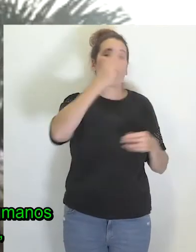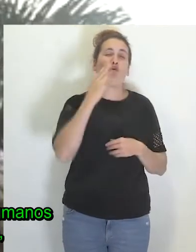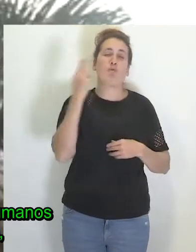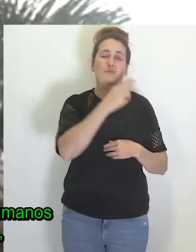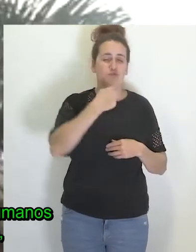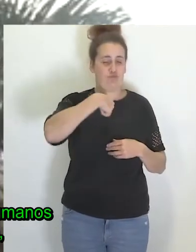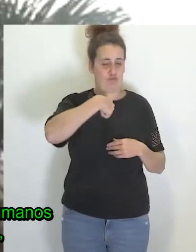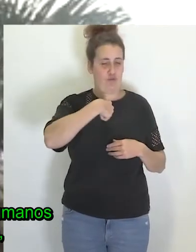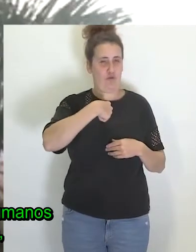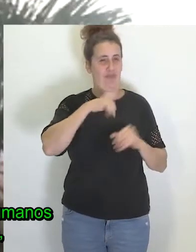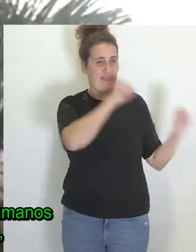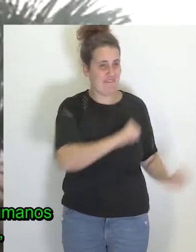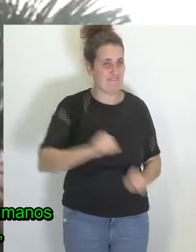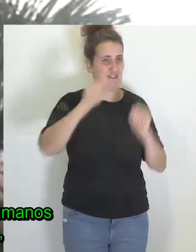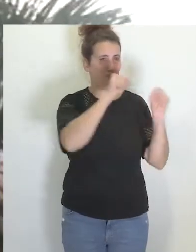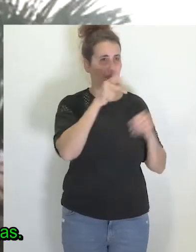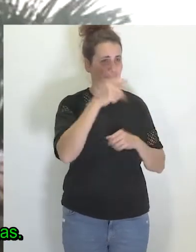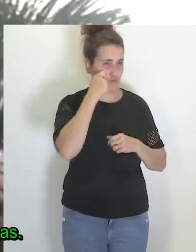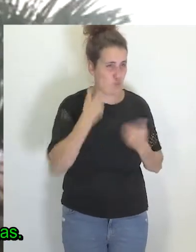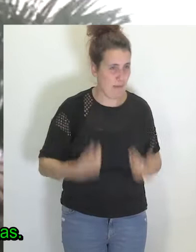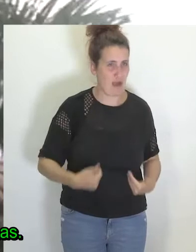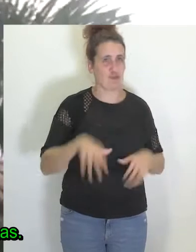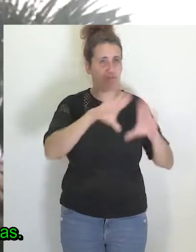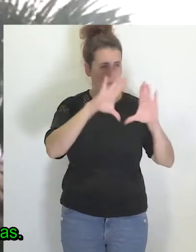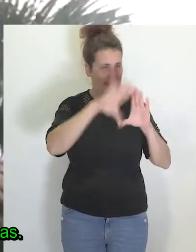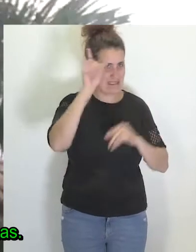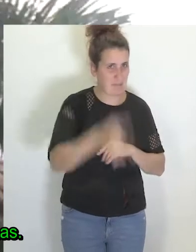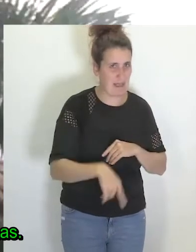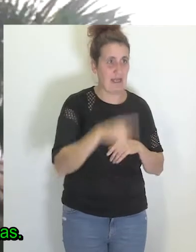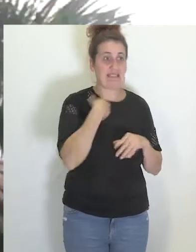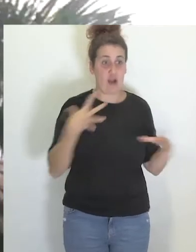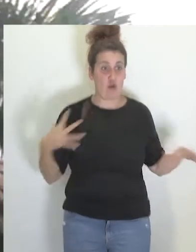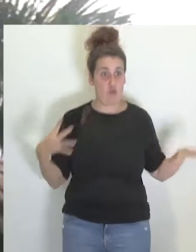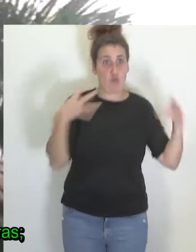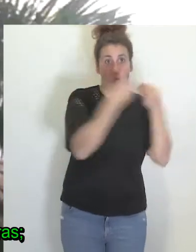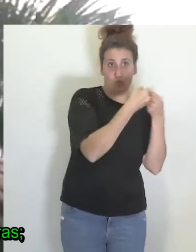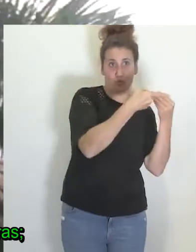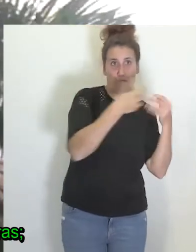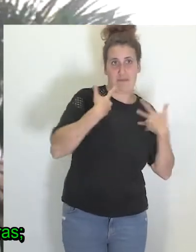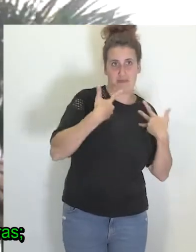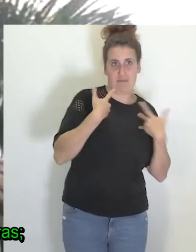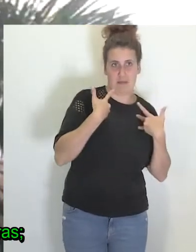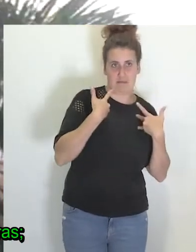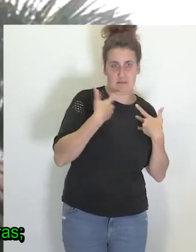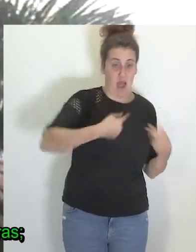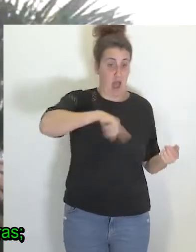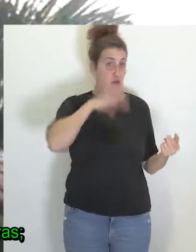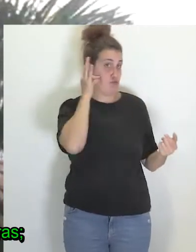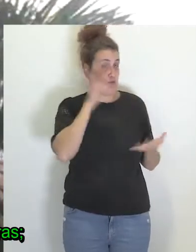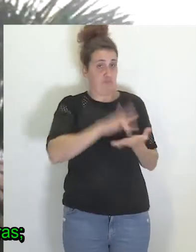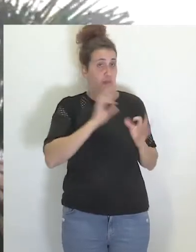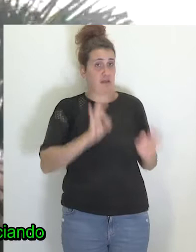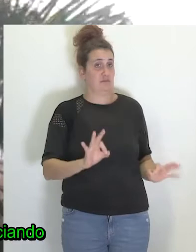derechos humanos y como feministas también es estar a la par de las víctimas. Entonces eso es lo que nos ha tocado a